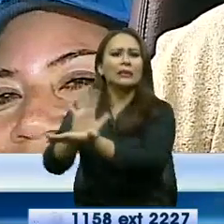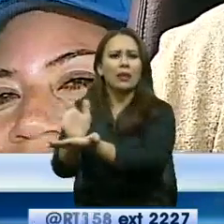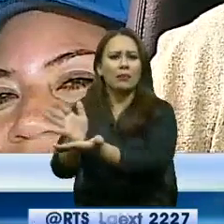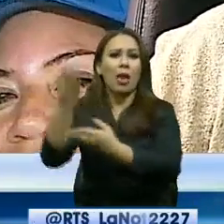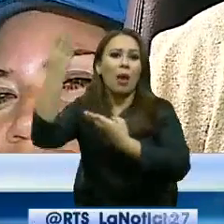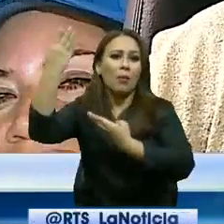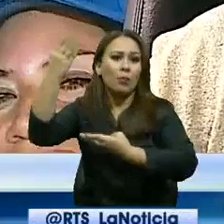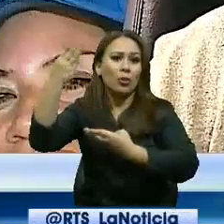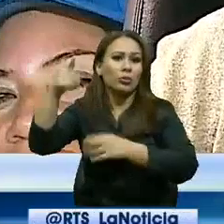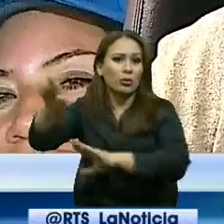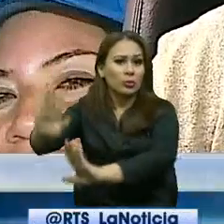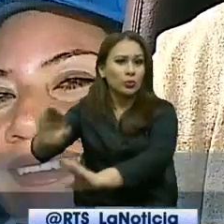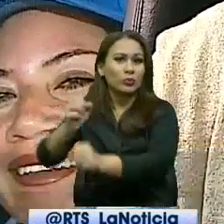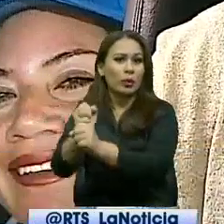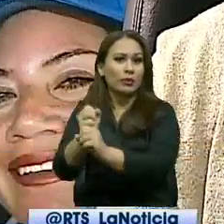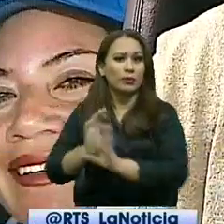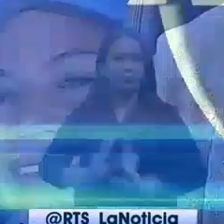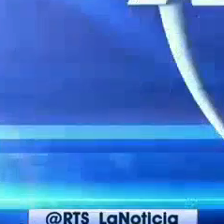políticamente haciendo lo suyo.